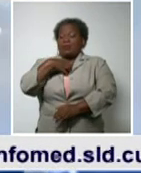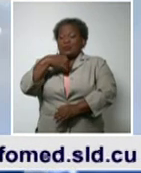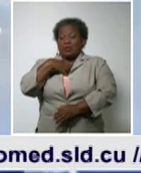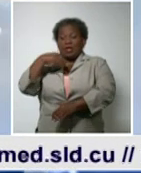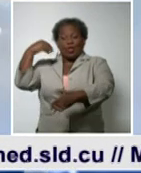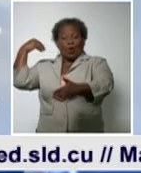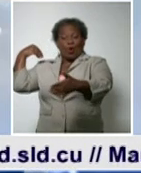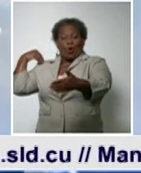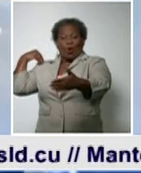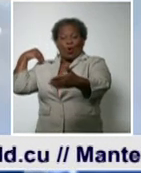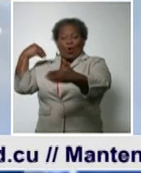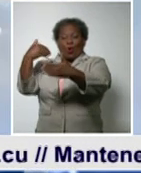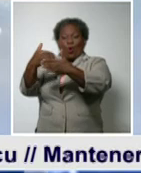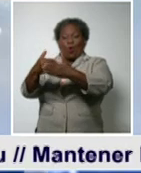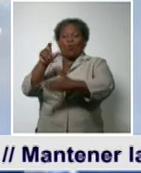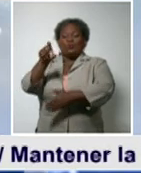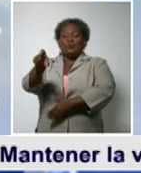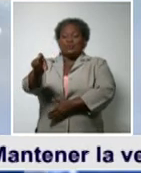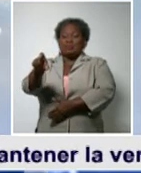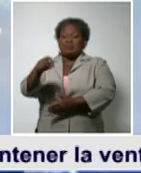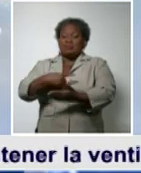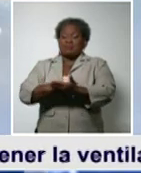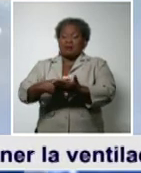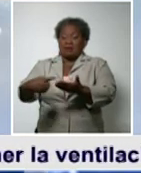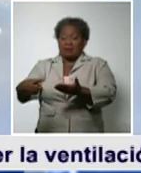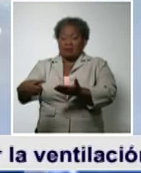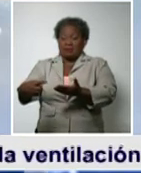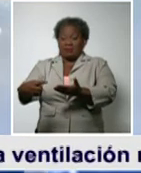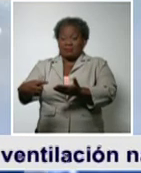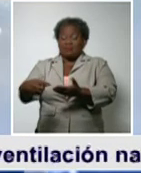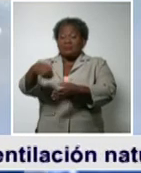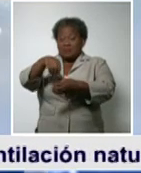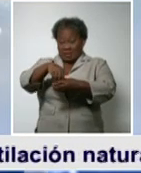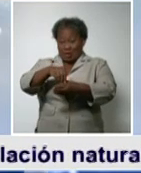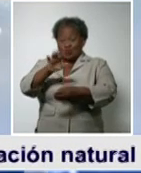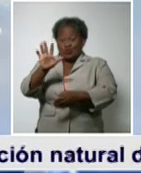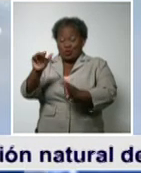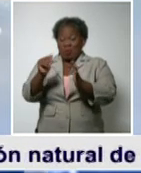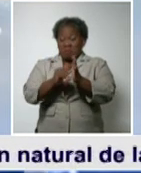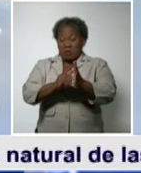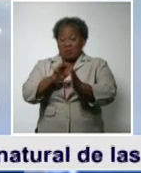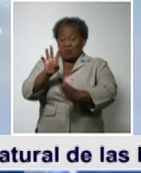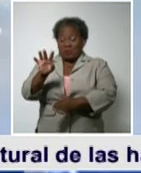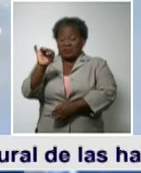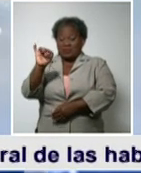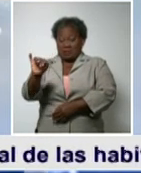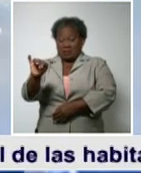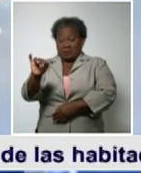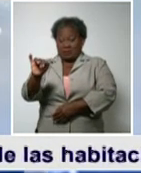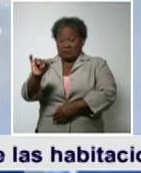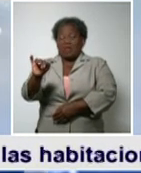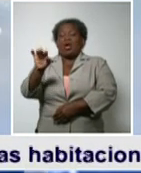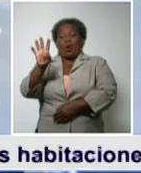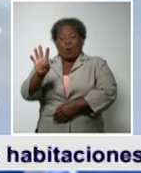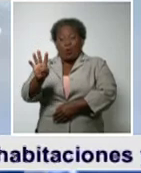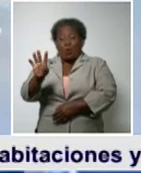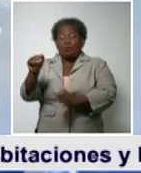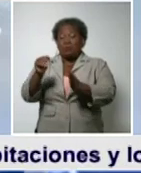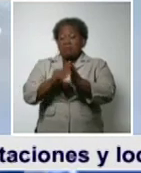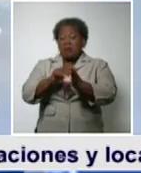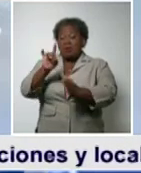en la última semana. De estos 5.046, 4.980, o